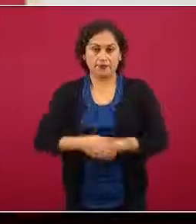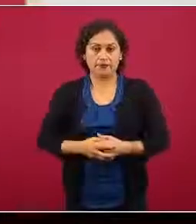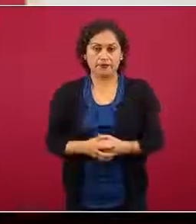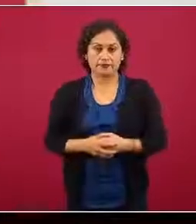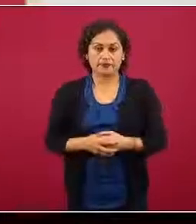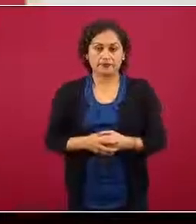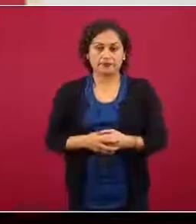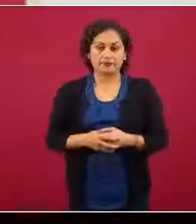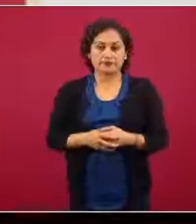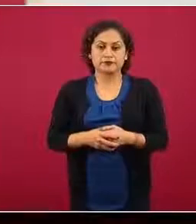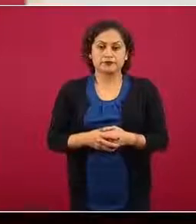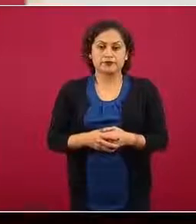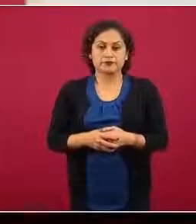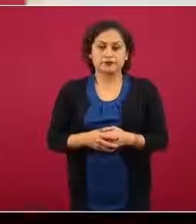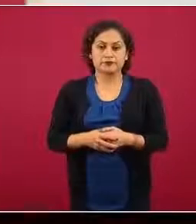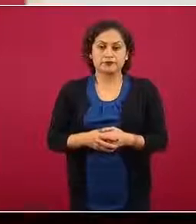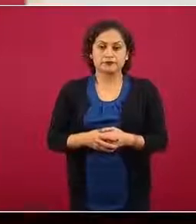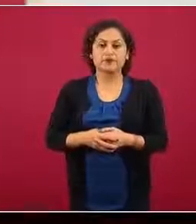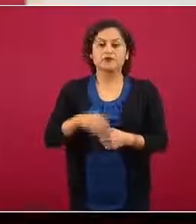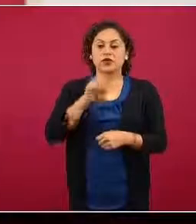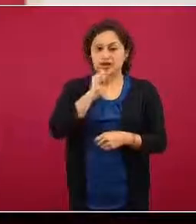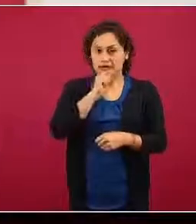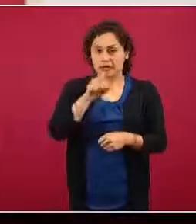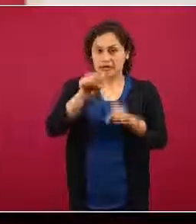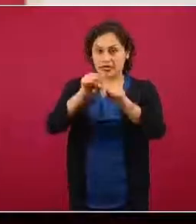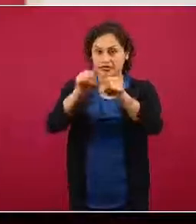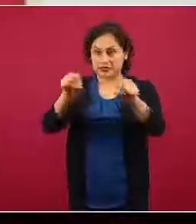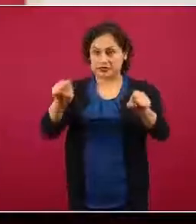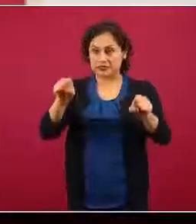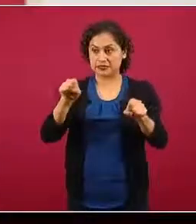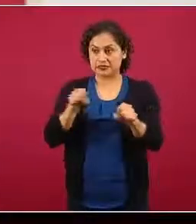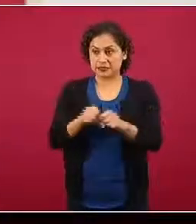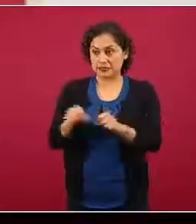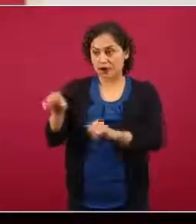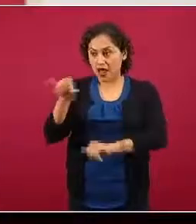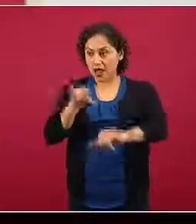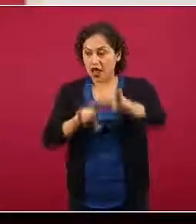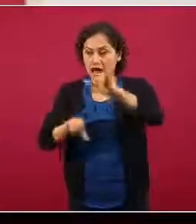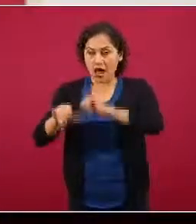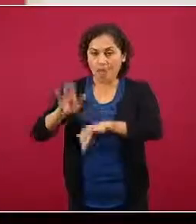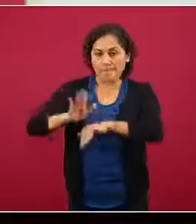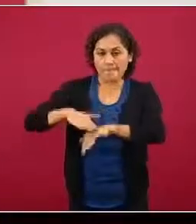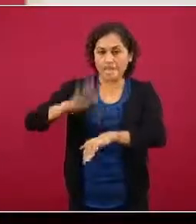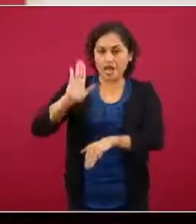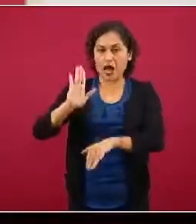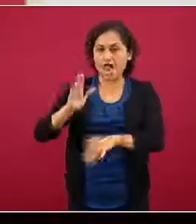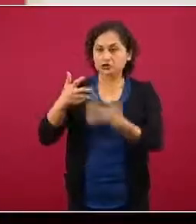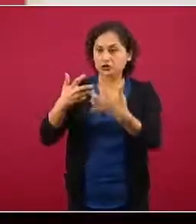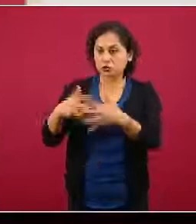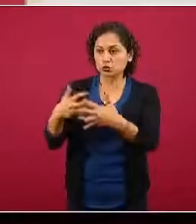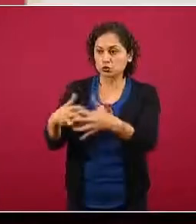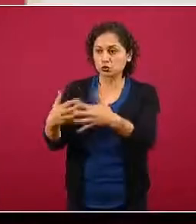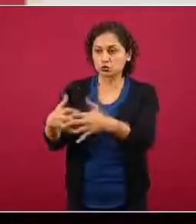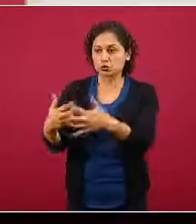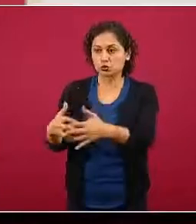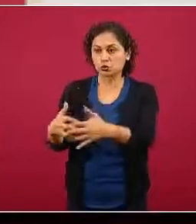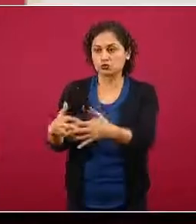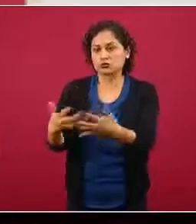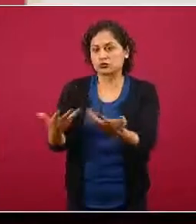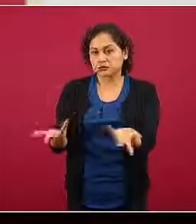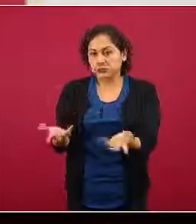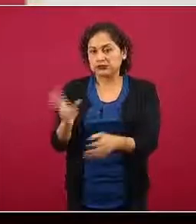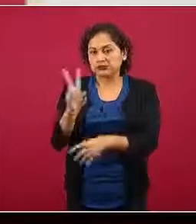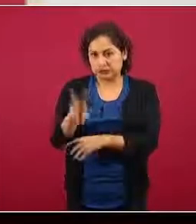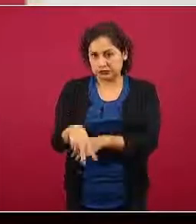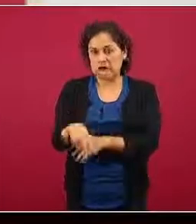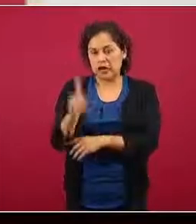el crecimiento de la infraestructura para que estas vacunas se puedan aplicar no ha sido igual. Y en infraestructura me